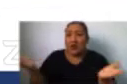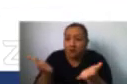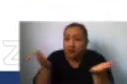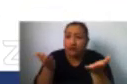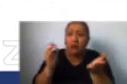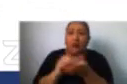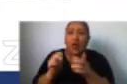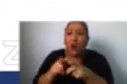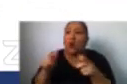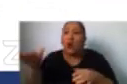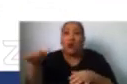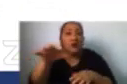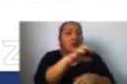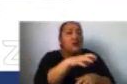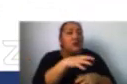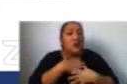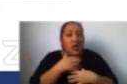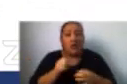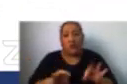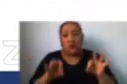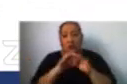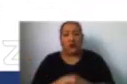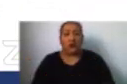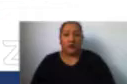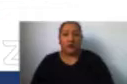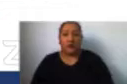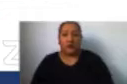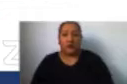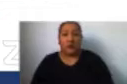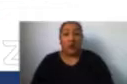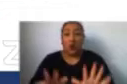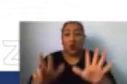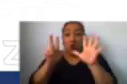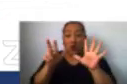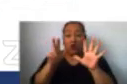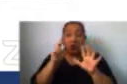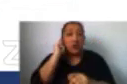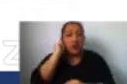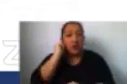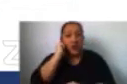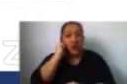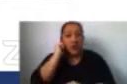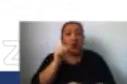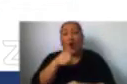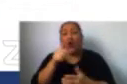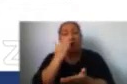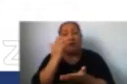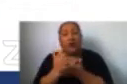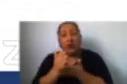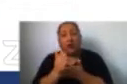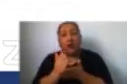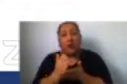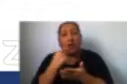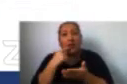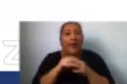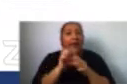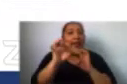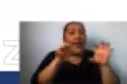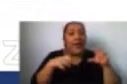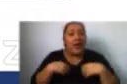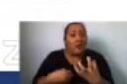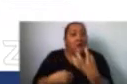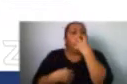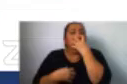los establecimientos de salud con prontitud. Otro de los problemas fue la distribución de los equipos de protección